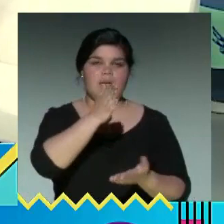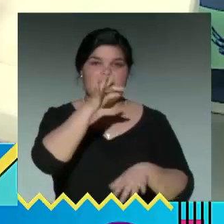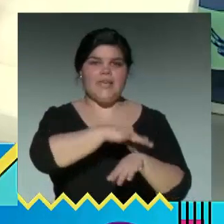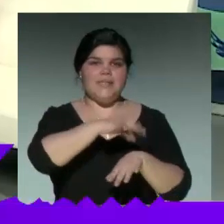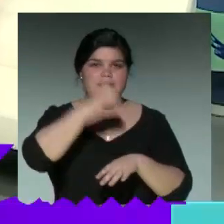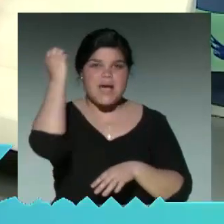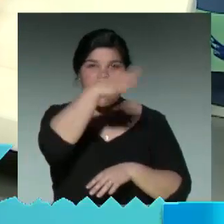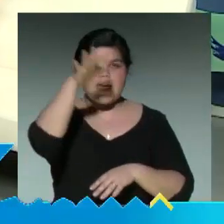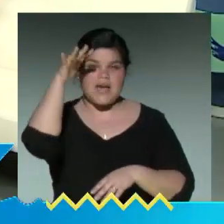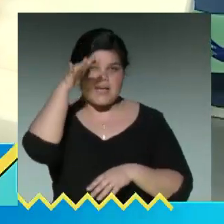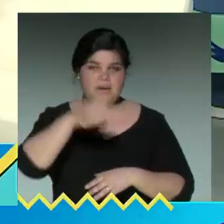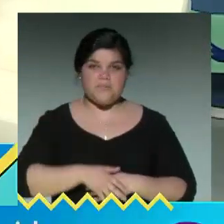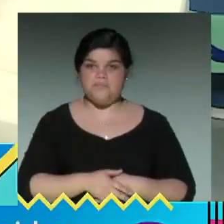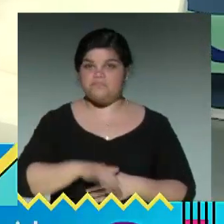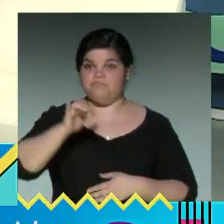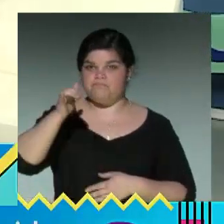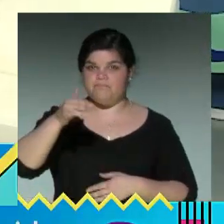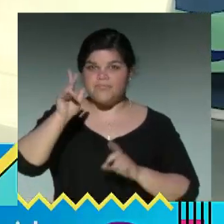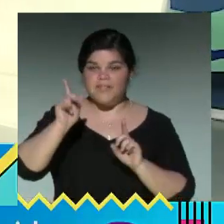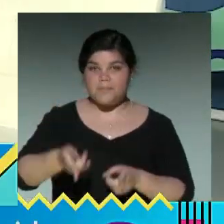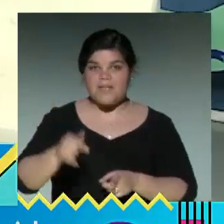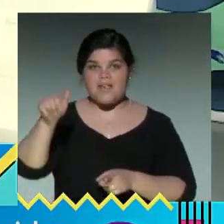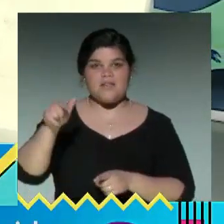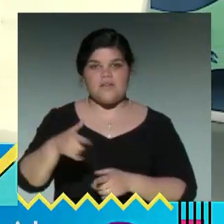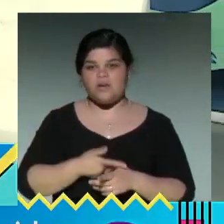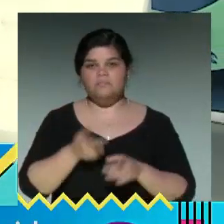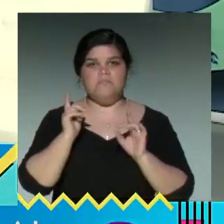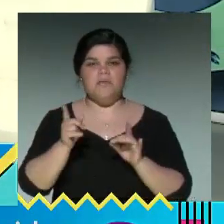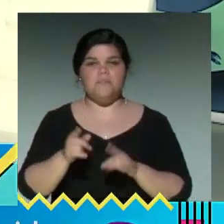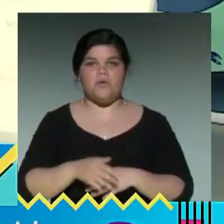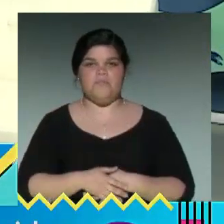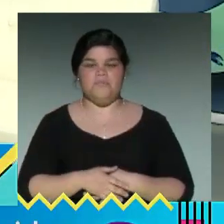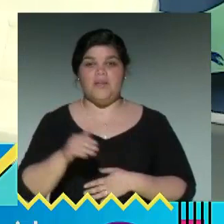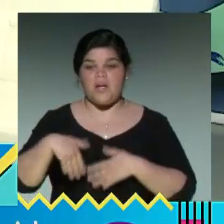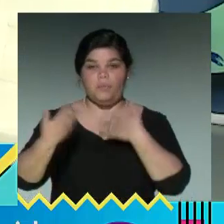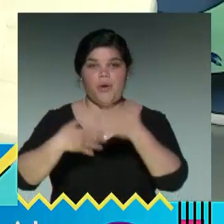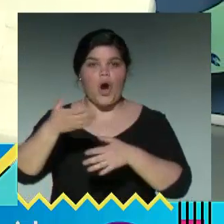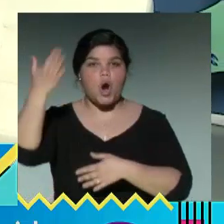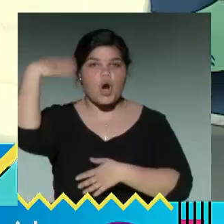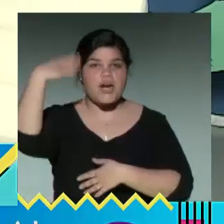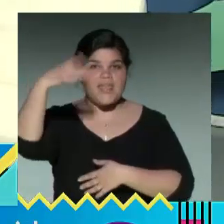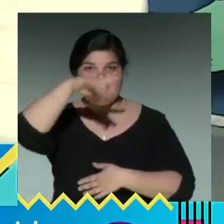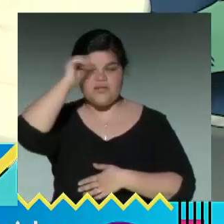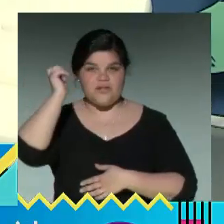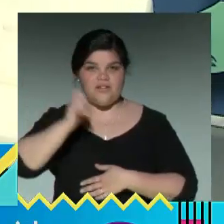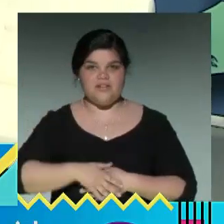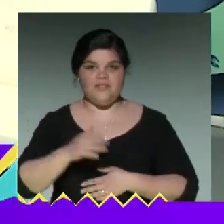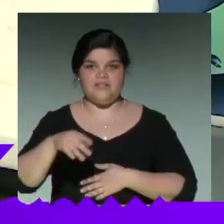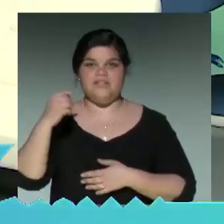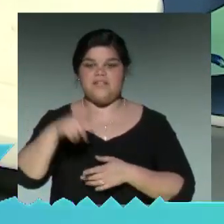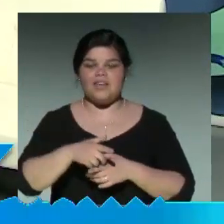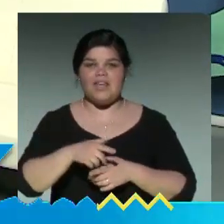Agrarias. Exactamente, porque se van a realizar jornadas 19ª, jornadas nacionales de extensión rural y